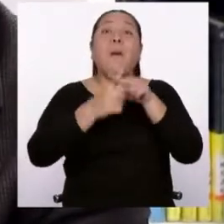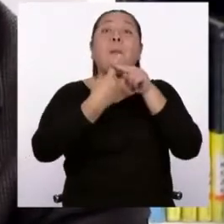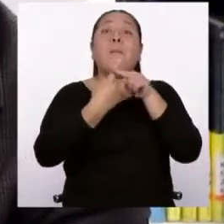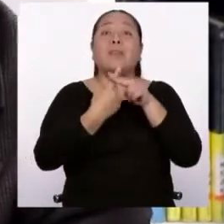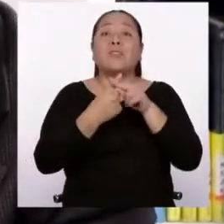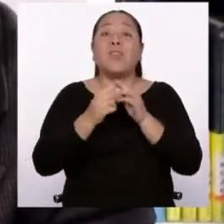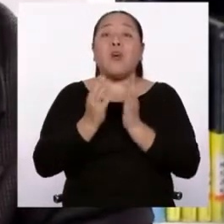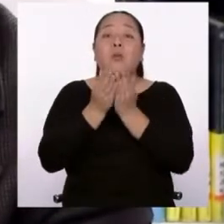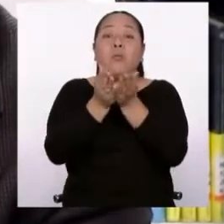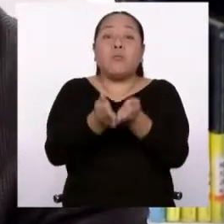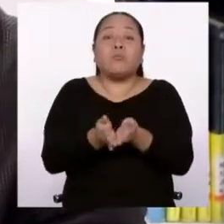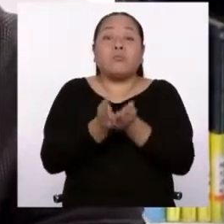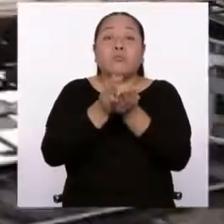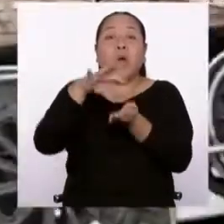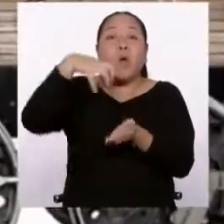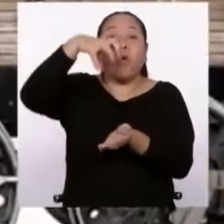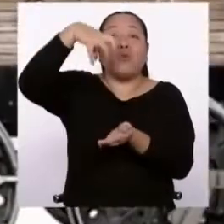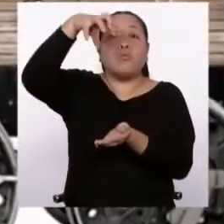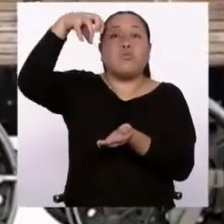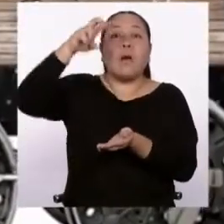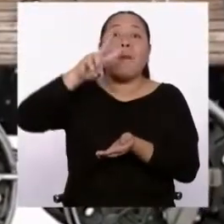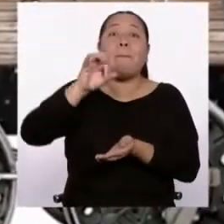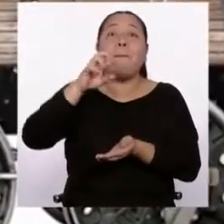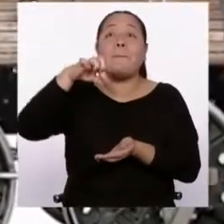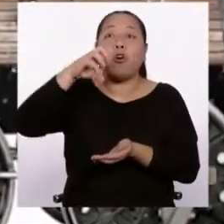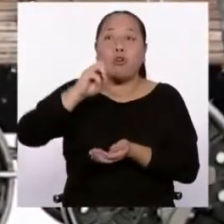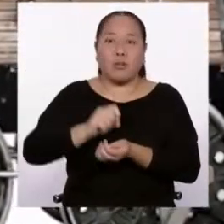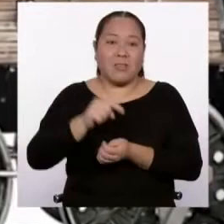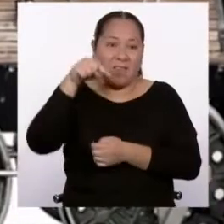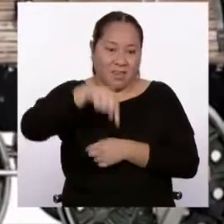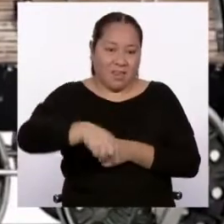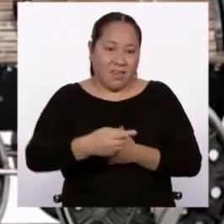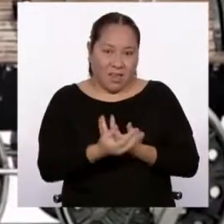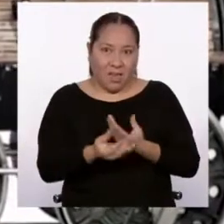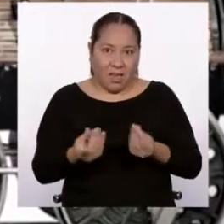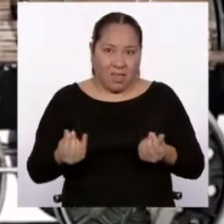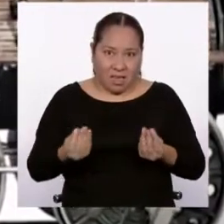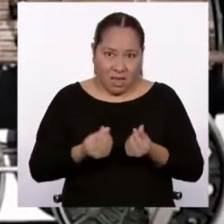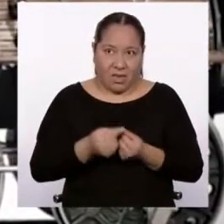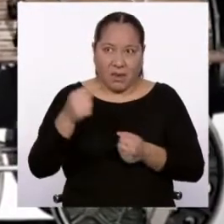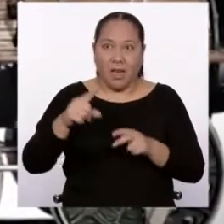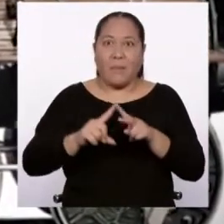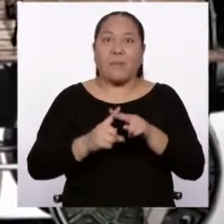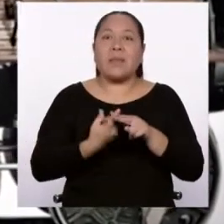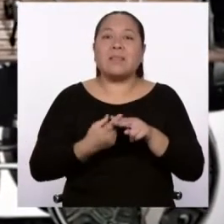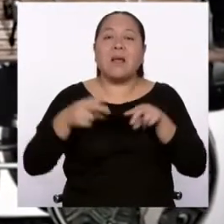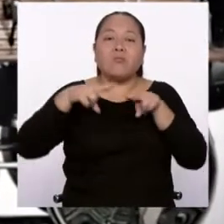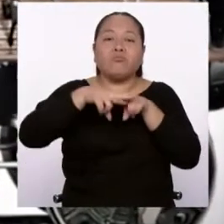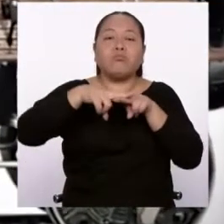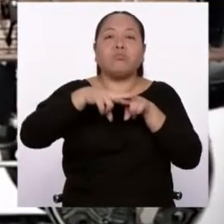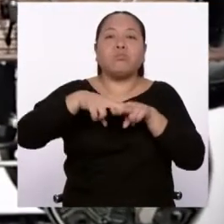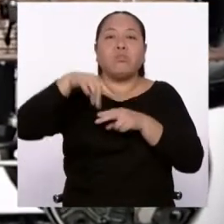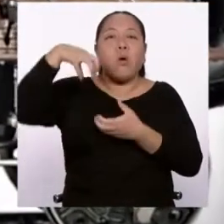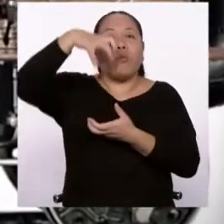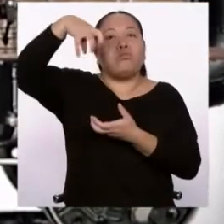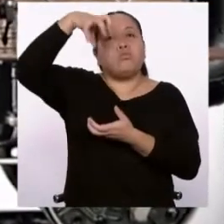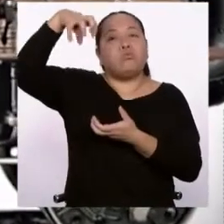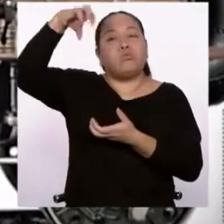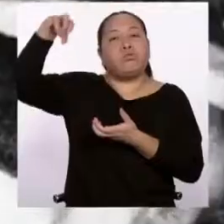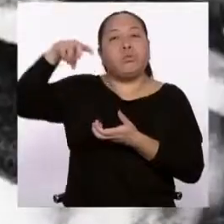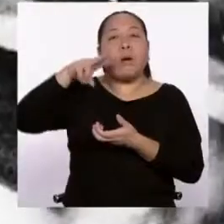era pues el ferrocarril. El primer ferrocarril me parece que corre hacia